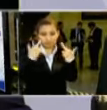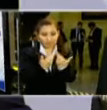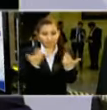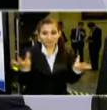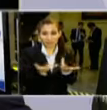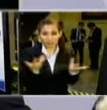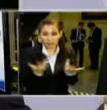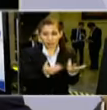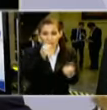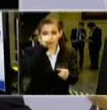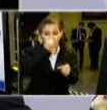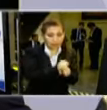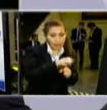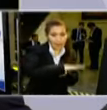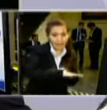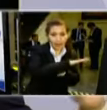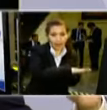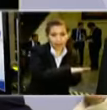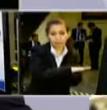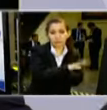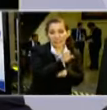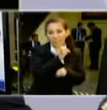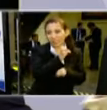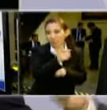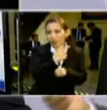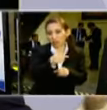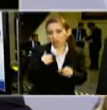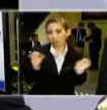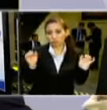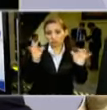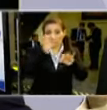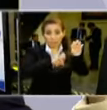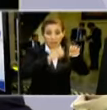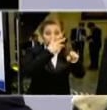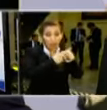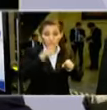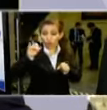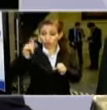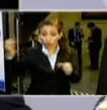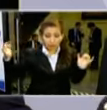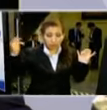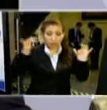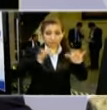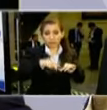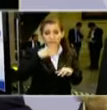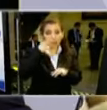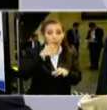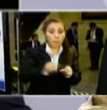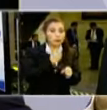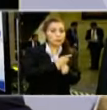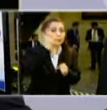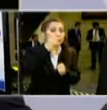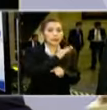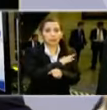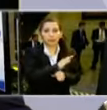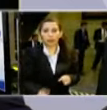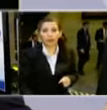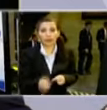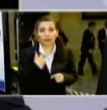hace la Secretaría, la reunión de enero en que trae a todos los embajadores y a los cónsules y donde les da la oportunidad para poder